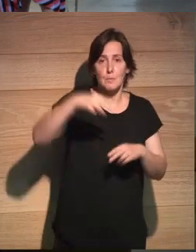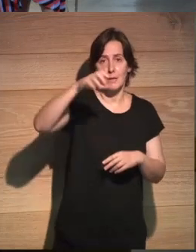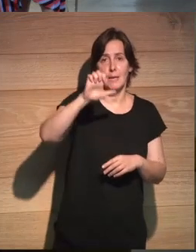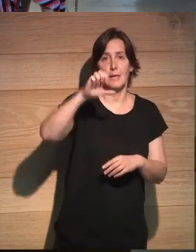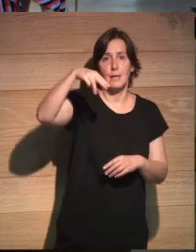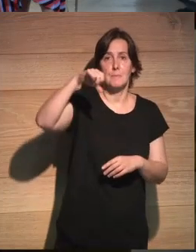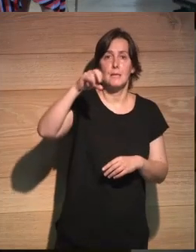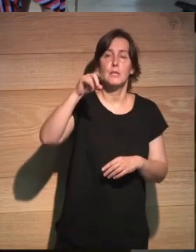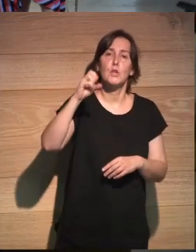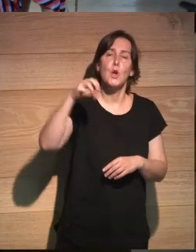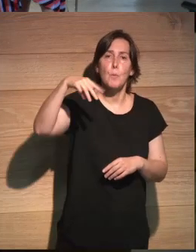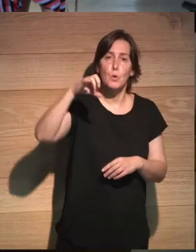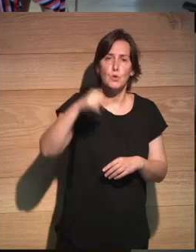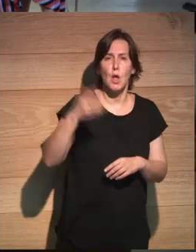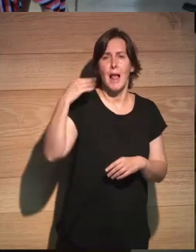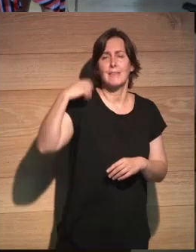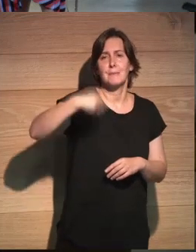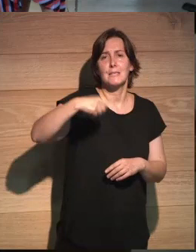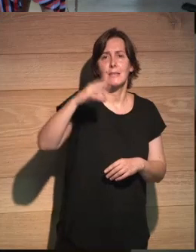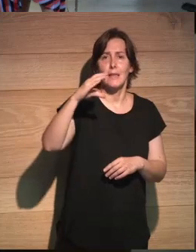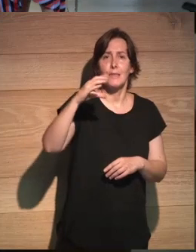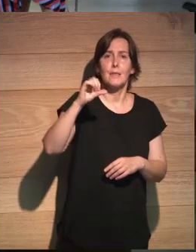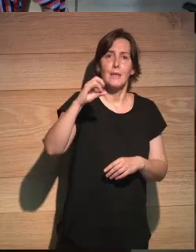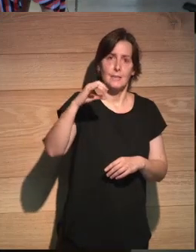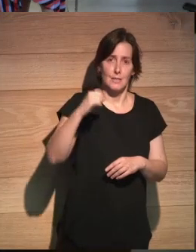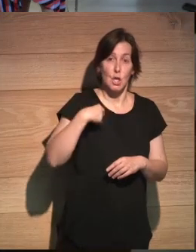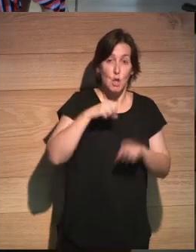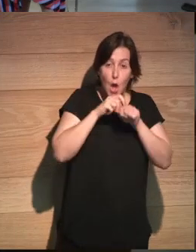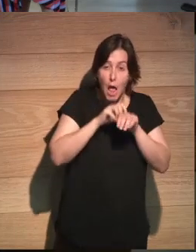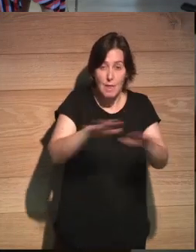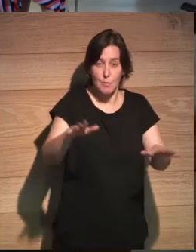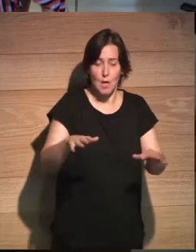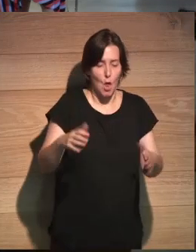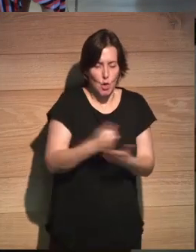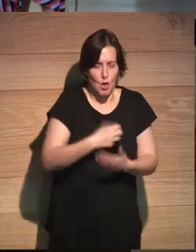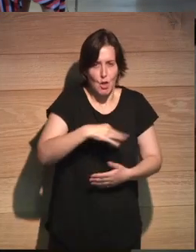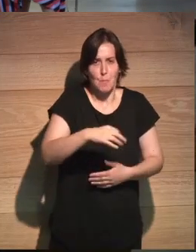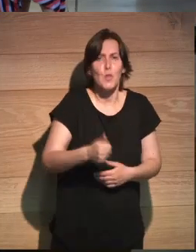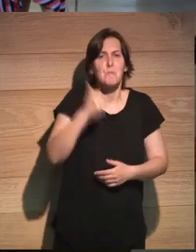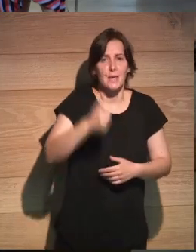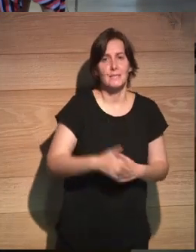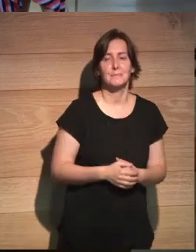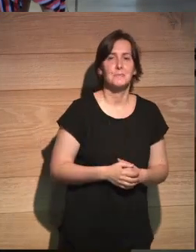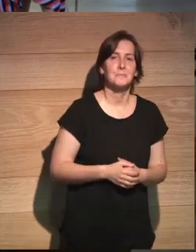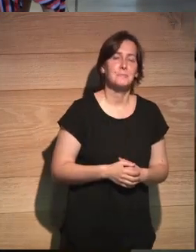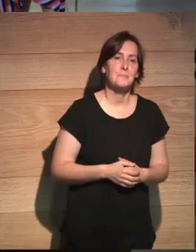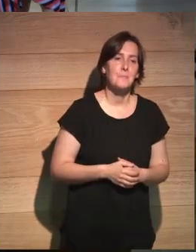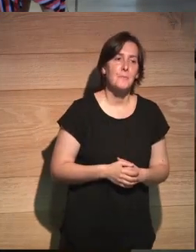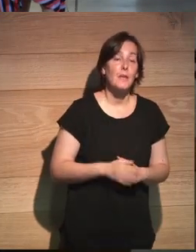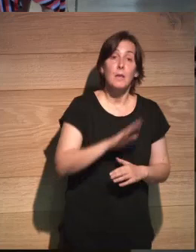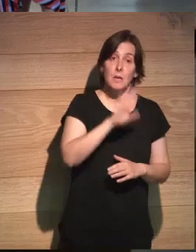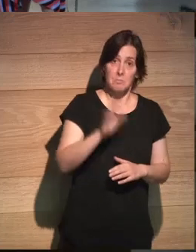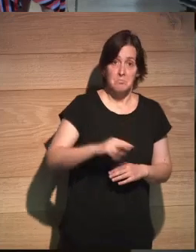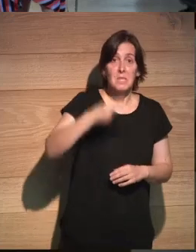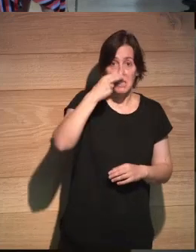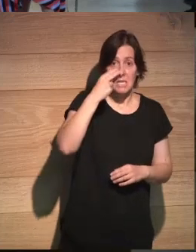Muñoz, fui presidente del CSIC y sigo divulgando por ahí todo lo que puedo y más. Gracias. No. Sí. Me parece muy